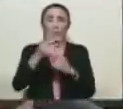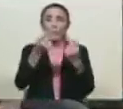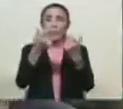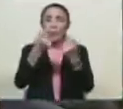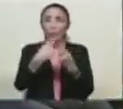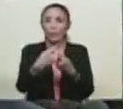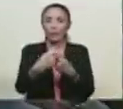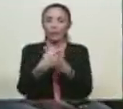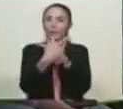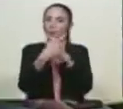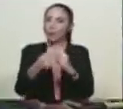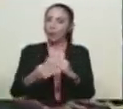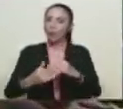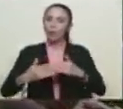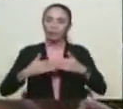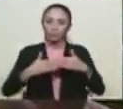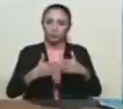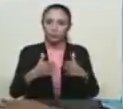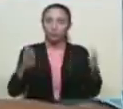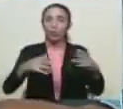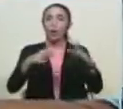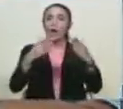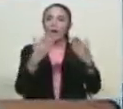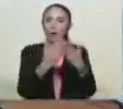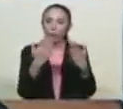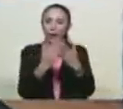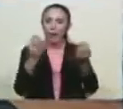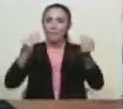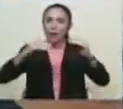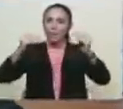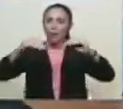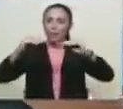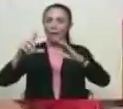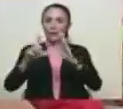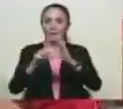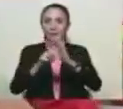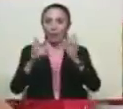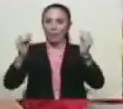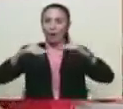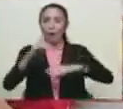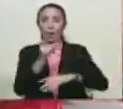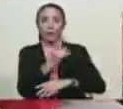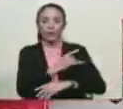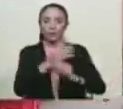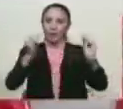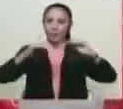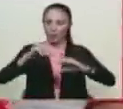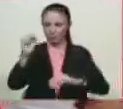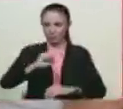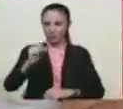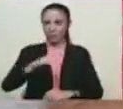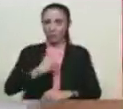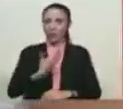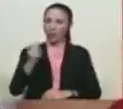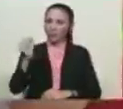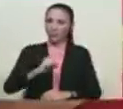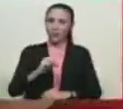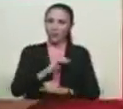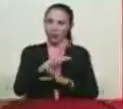Al contrario, abrimos nuevas escuelas, nuevos liceos, nuevas universidades. Sí se puede, claro que se